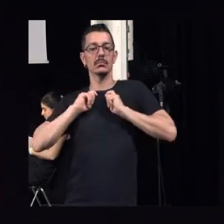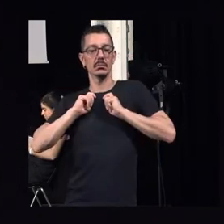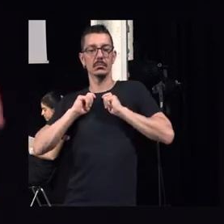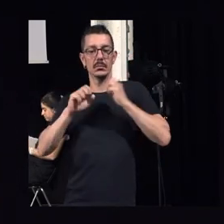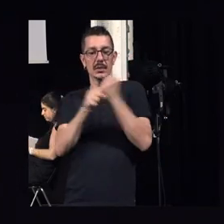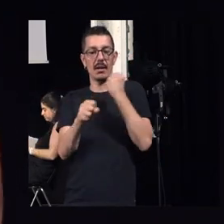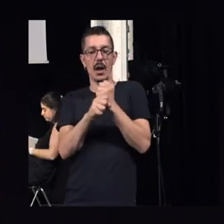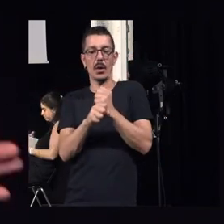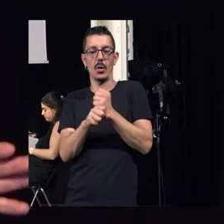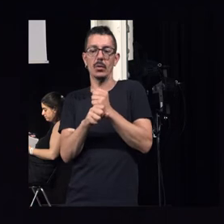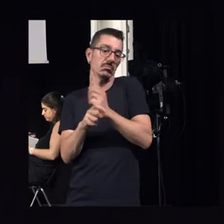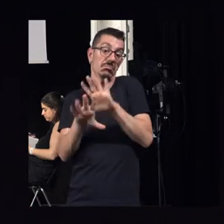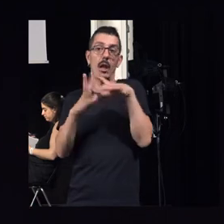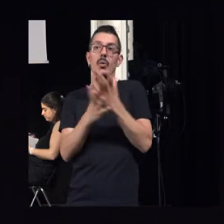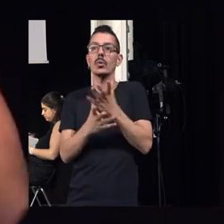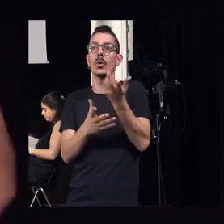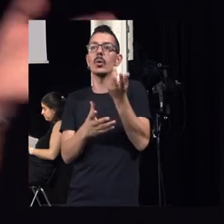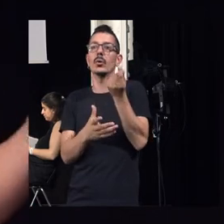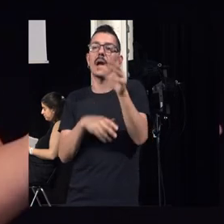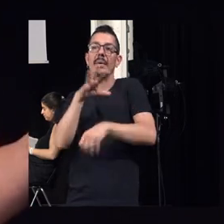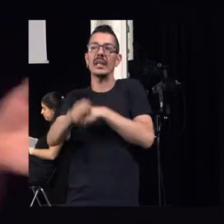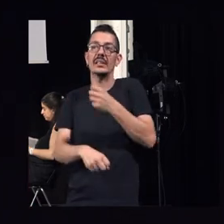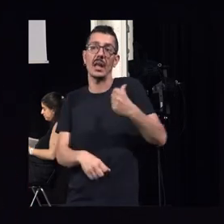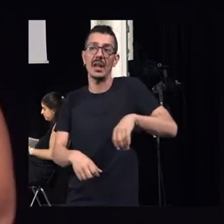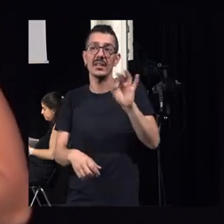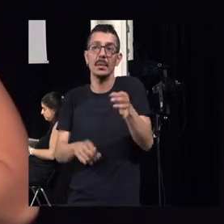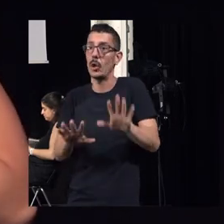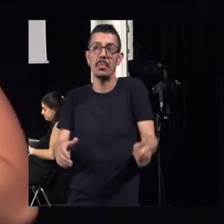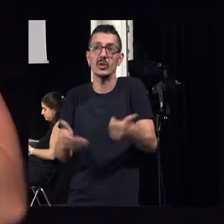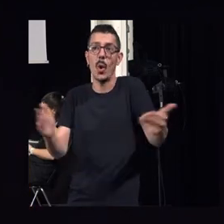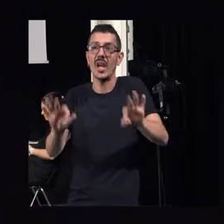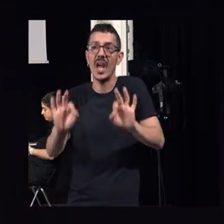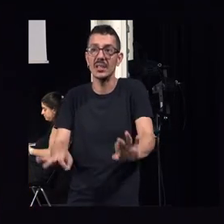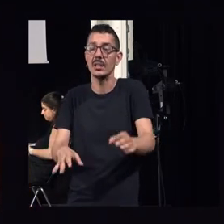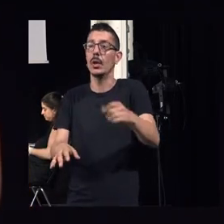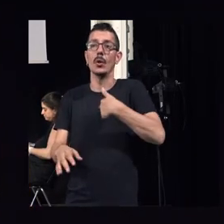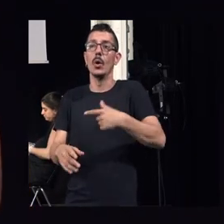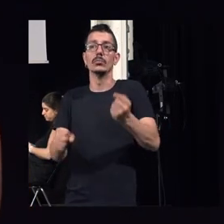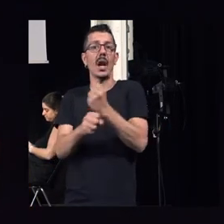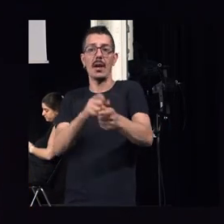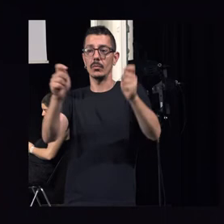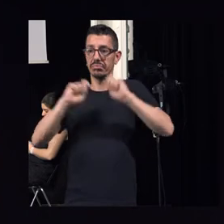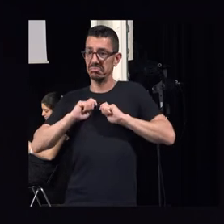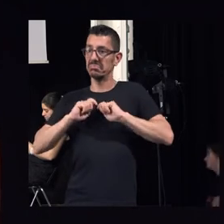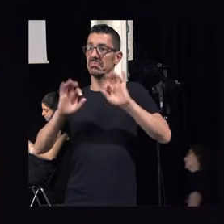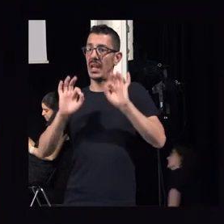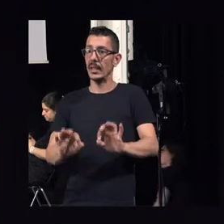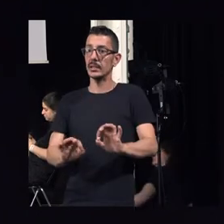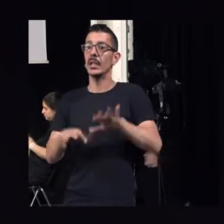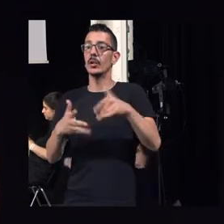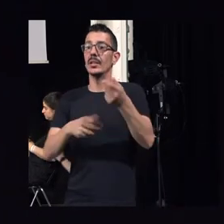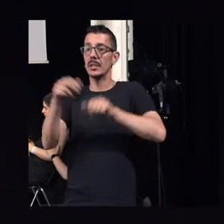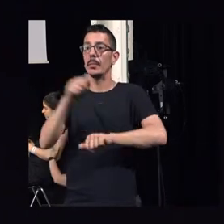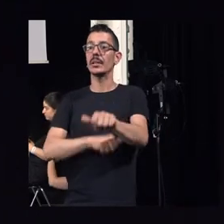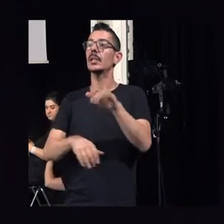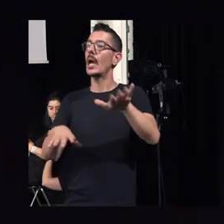en este mundo capitalista de mierda, que es lo que hay, a partir de ahí ya podemos ir negociando de